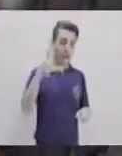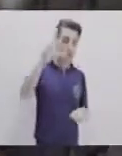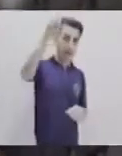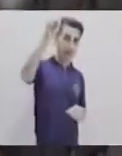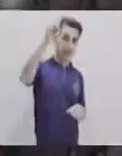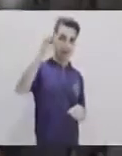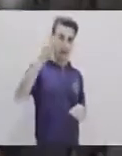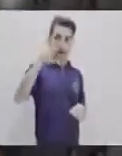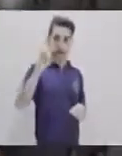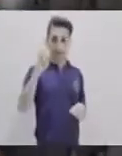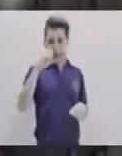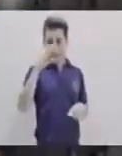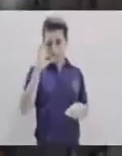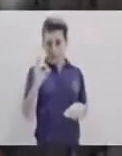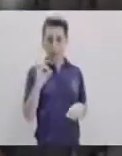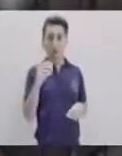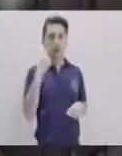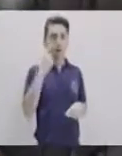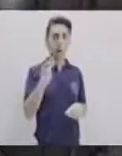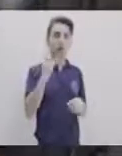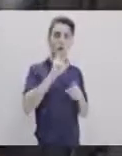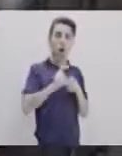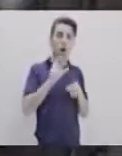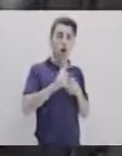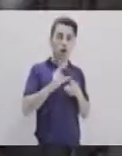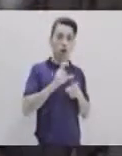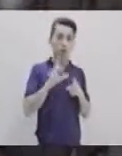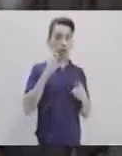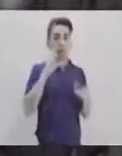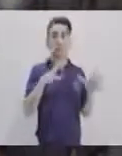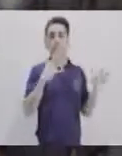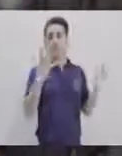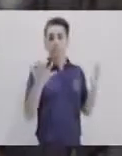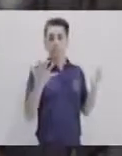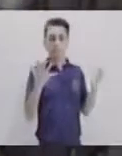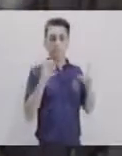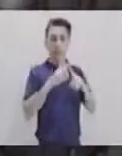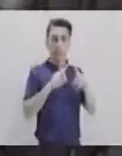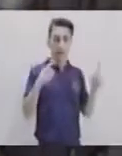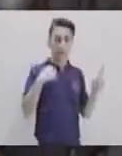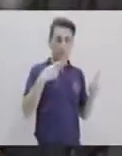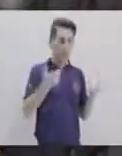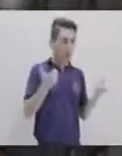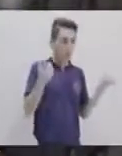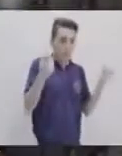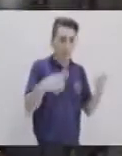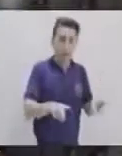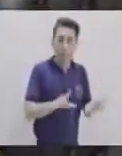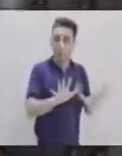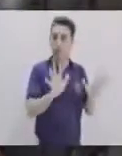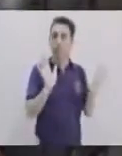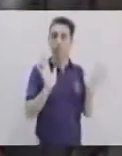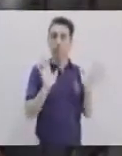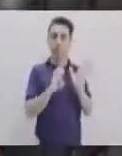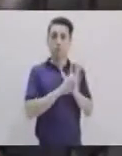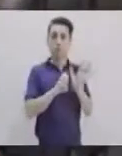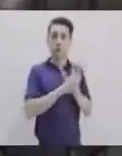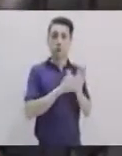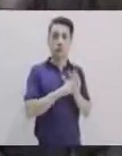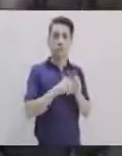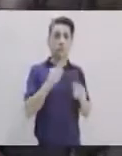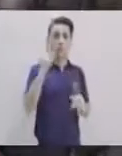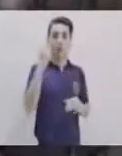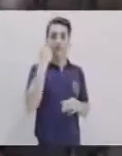retos, cuando tenemos cosas que no estaban planeadas en nuestra vida, pero que simplemente pasan, como por ejemplo